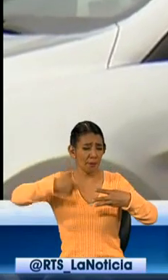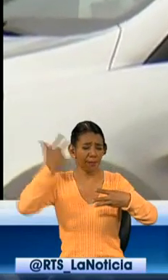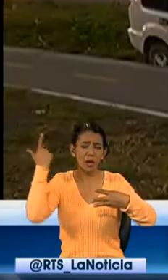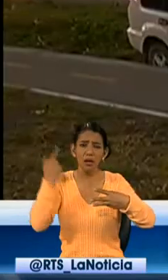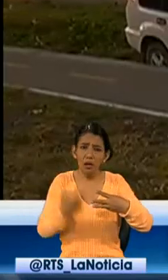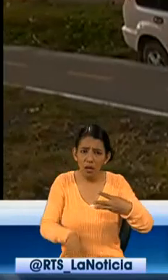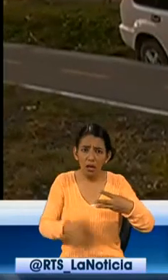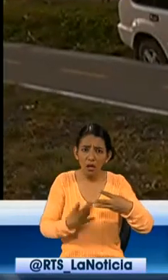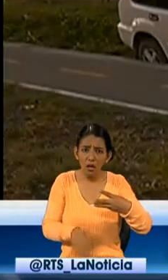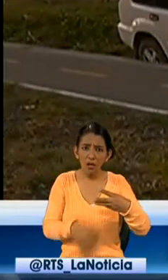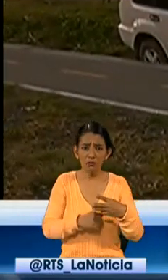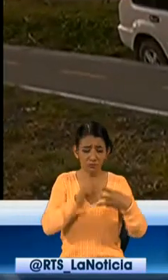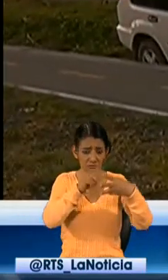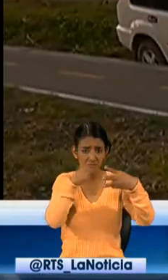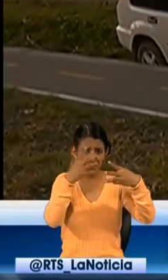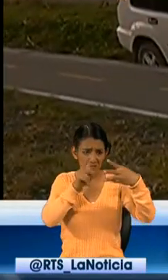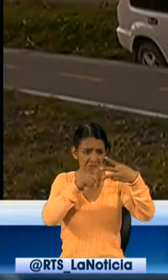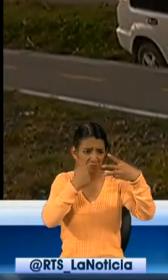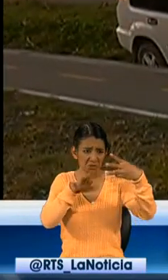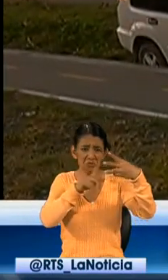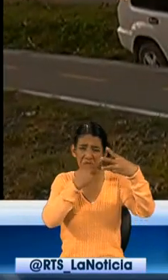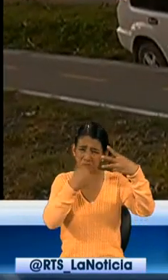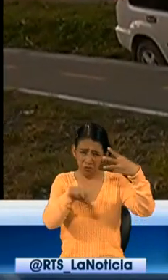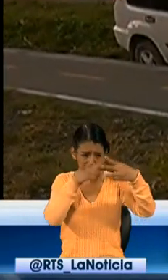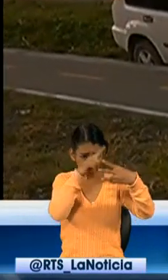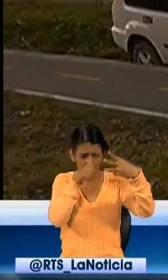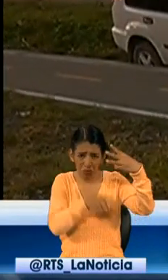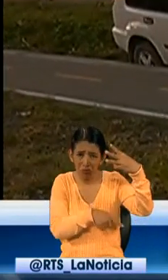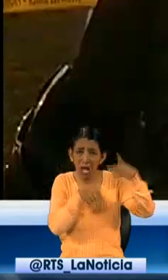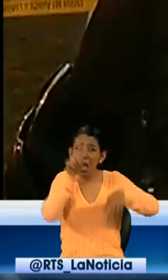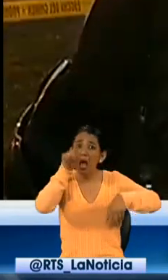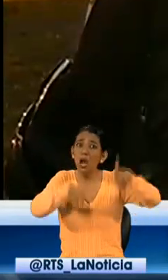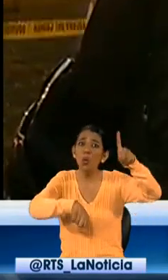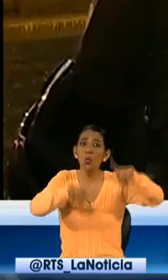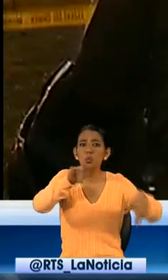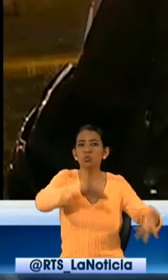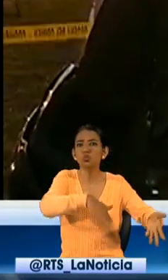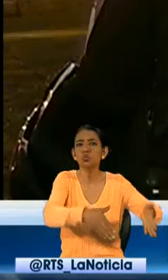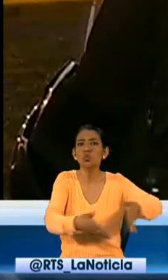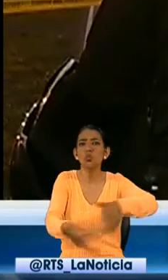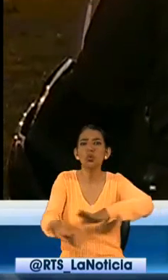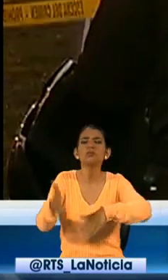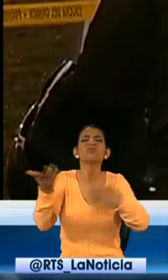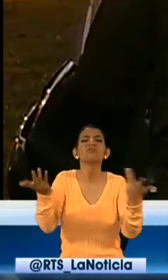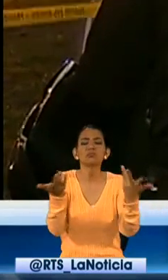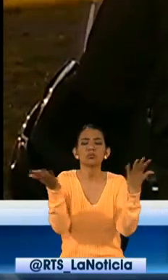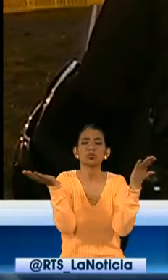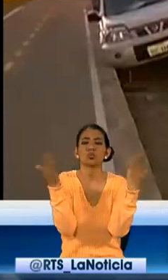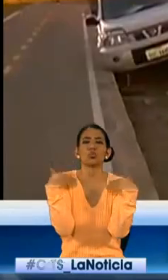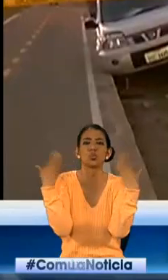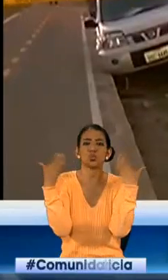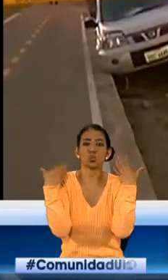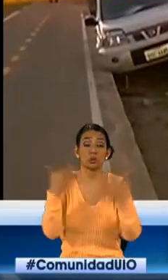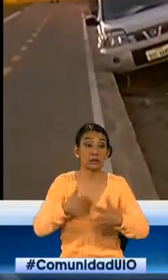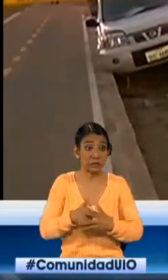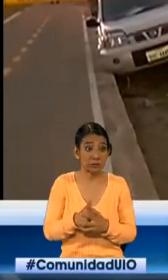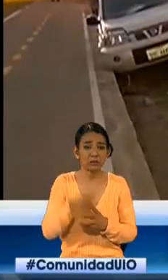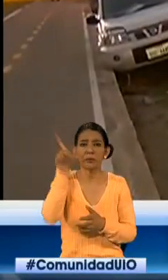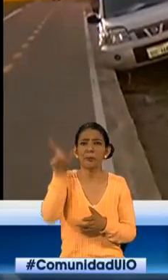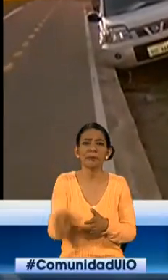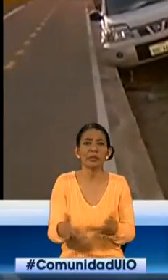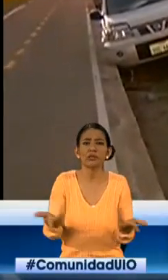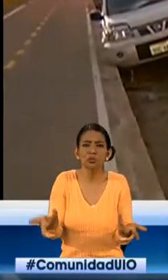edad. Son solo algunos de los asesinatos ocurridos en las últimas semanas en Guayaquil, donde al parecer los autores tienen